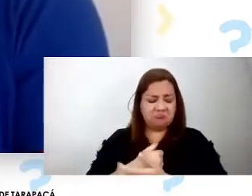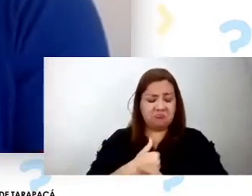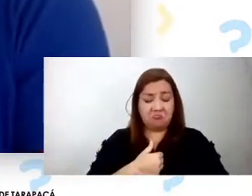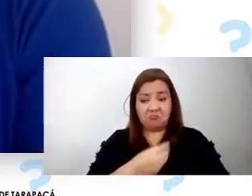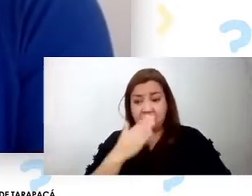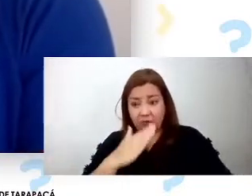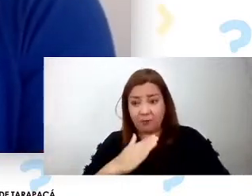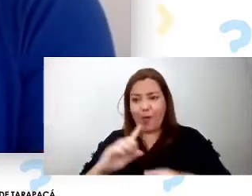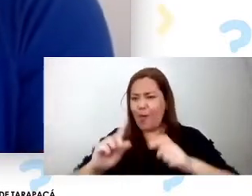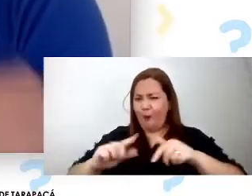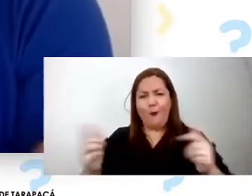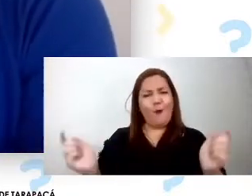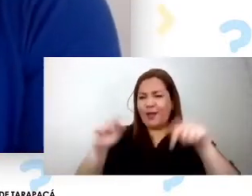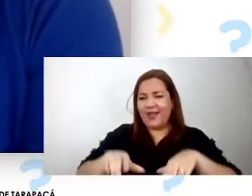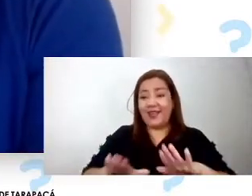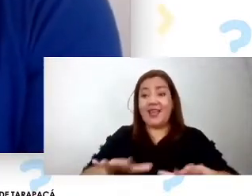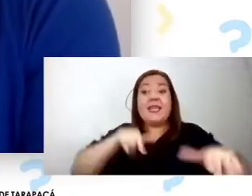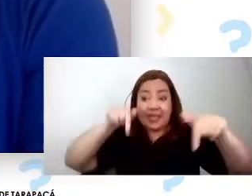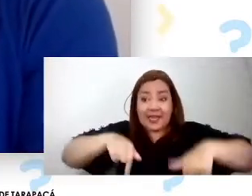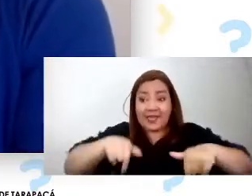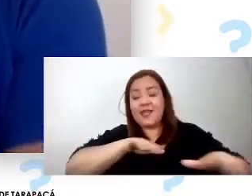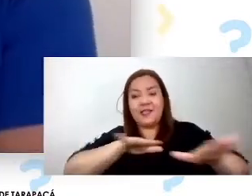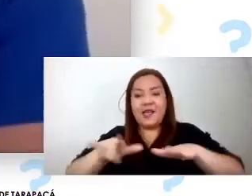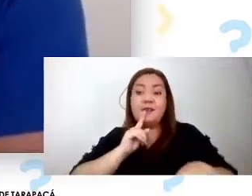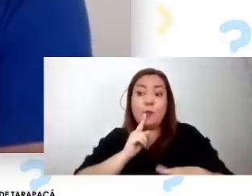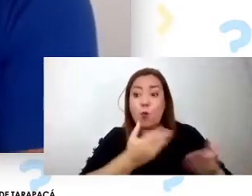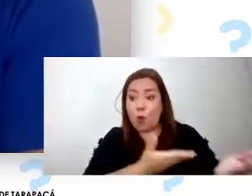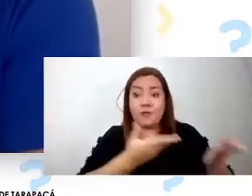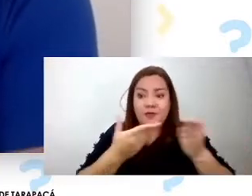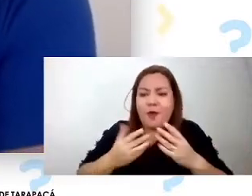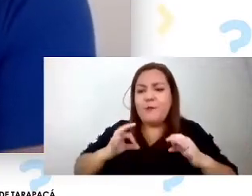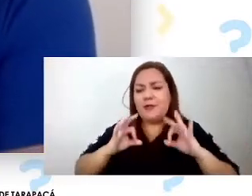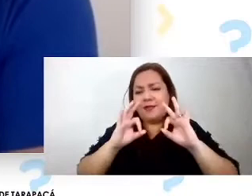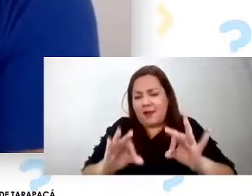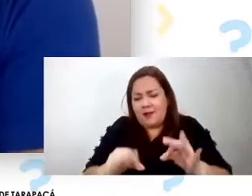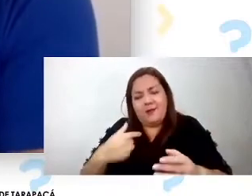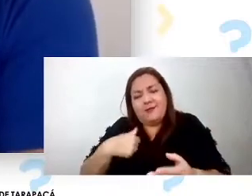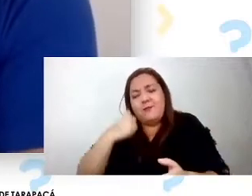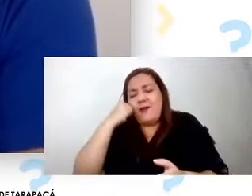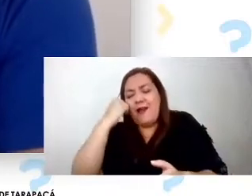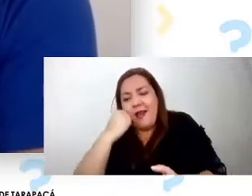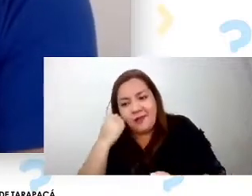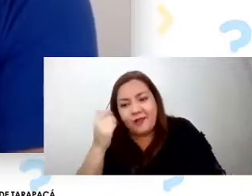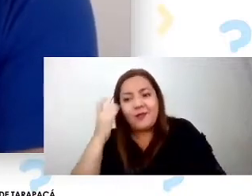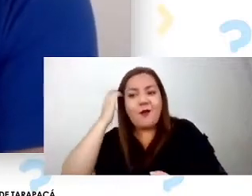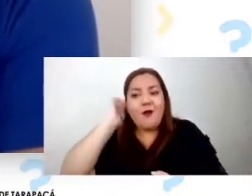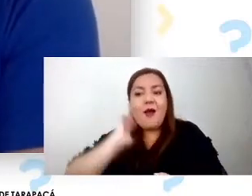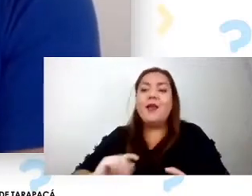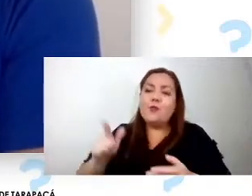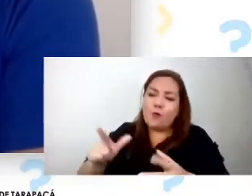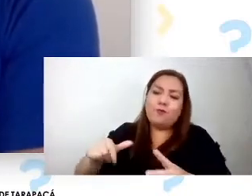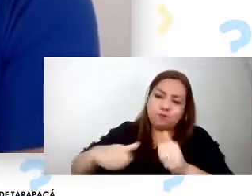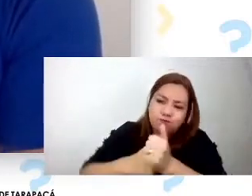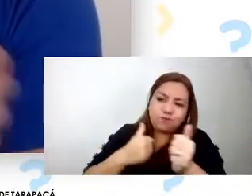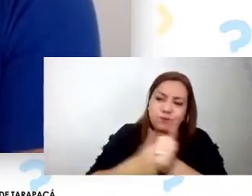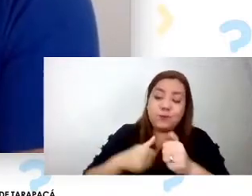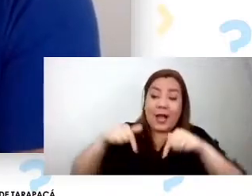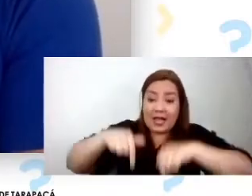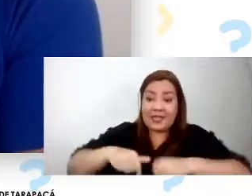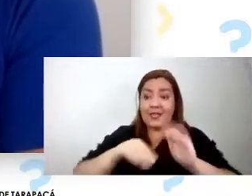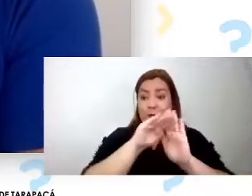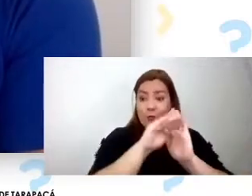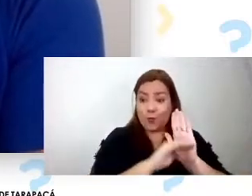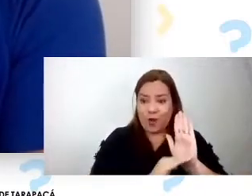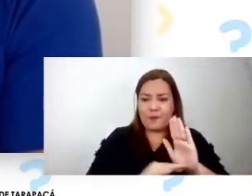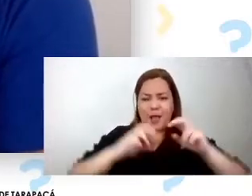Tenemos unos invitados especiales para nosotros, a los cuales le tenemos mucho afecto, unos grandes colaboradores también aquí de nuestro programa